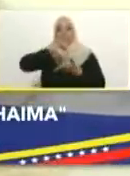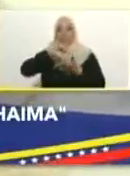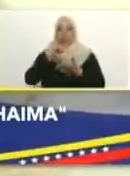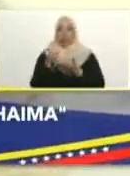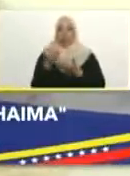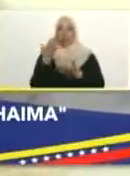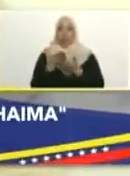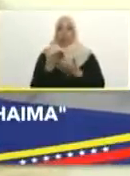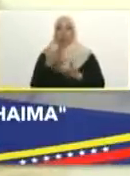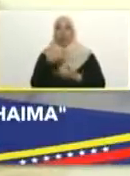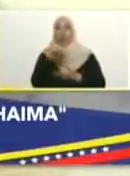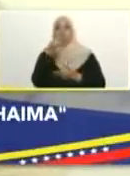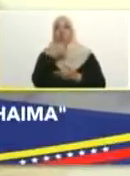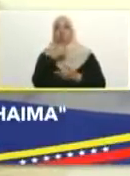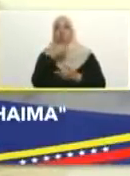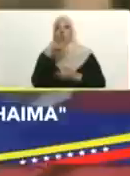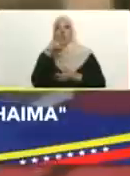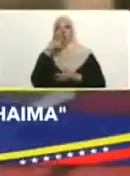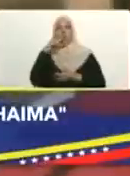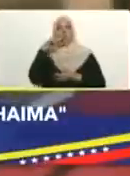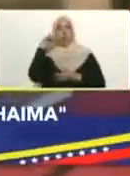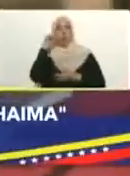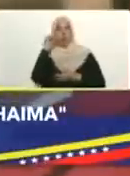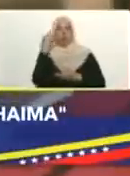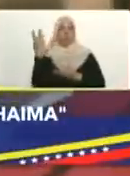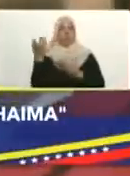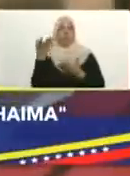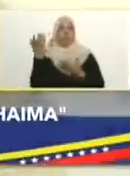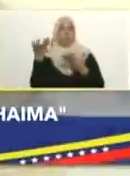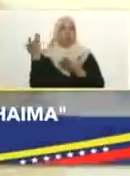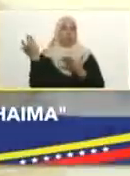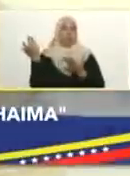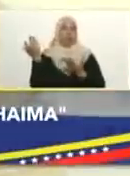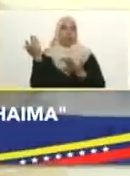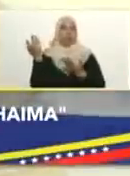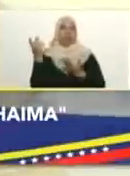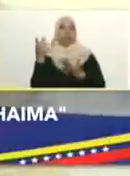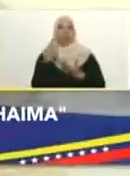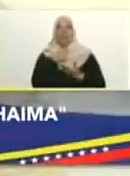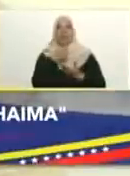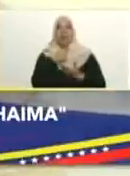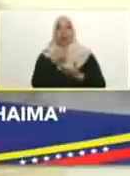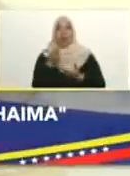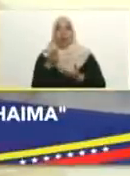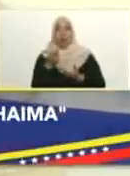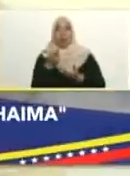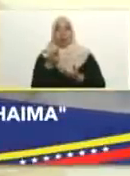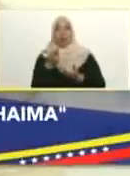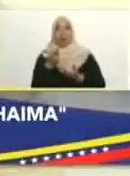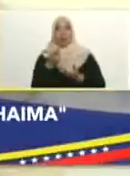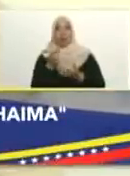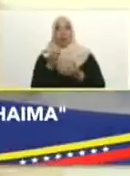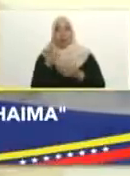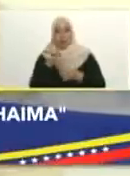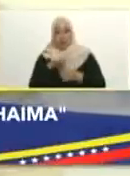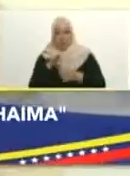un juguito monaguense. Vamos a ver cómo está. ¿Les parece? ¿Les provoca?